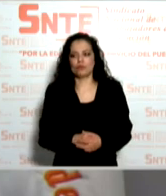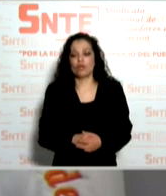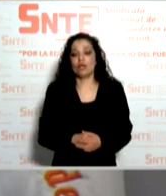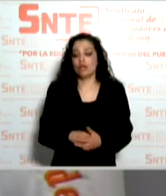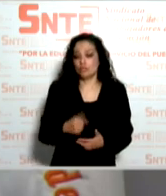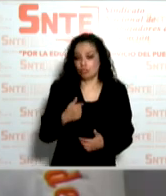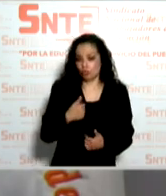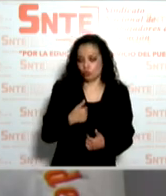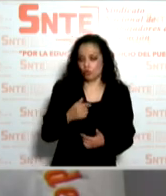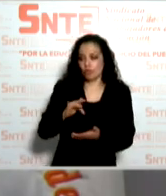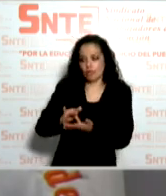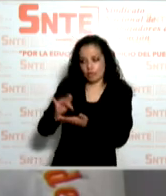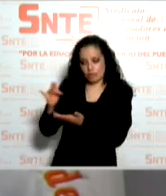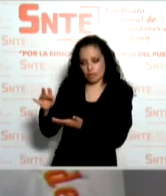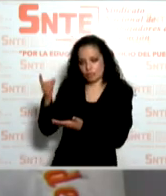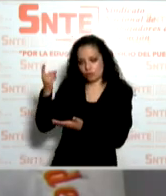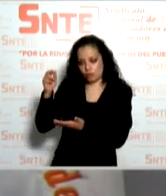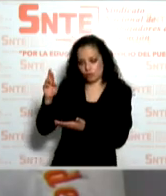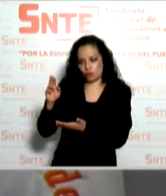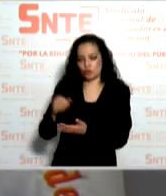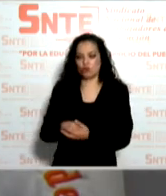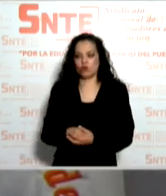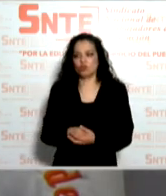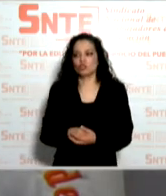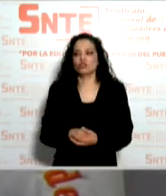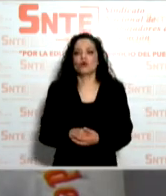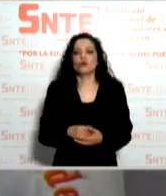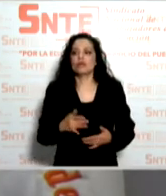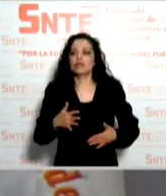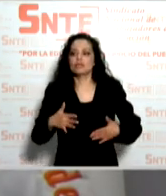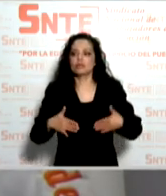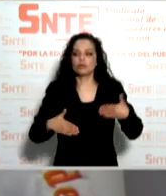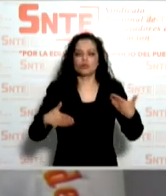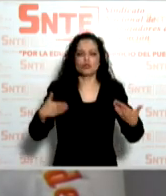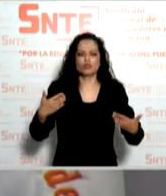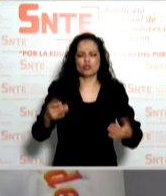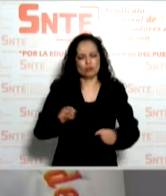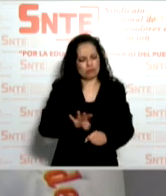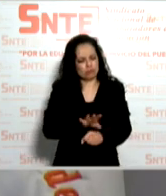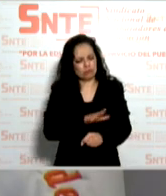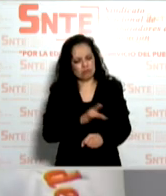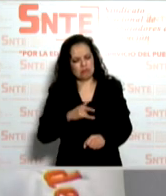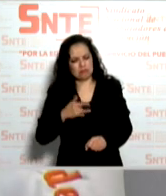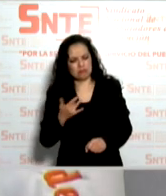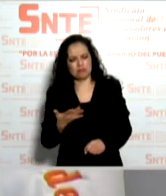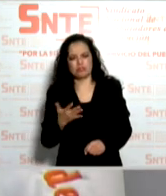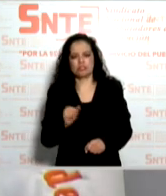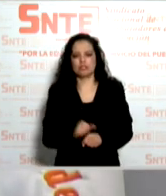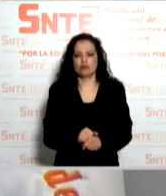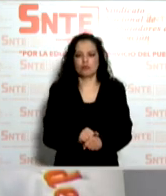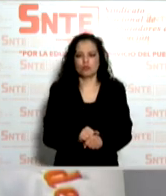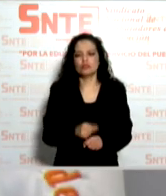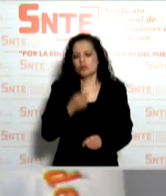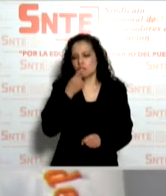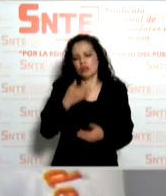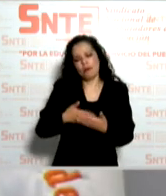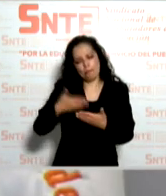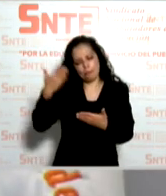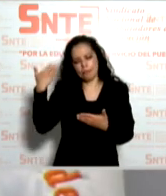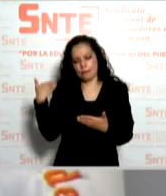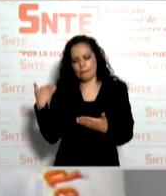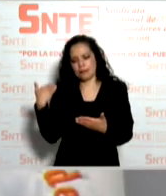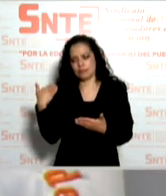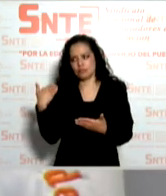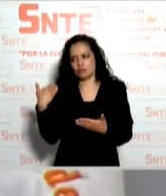emociones y la educación, que, como ya dije, responde a las preocupaciones de miles y miles de compañeras y